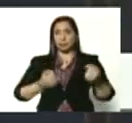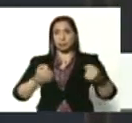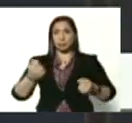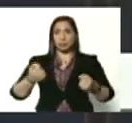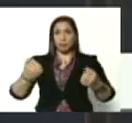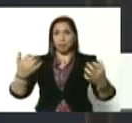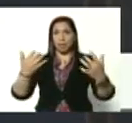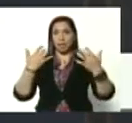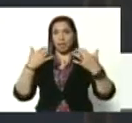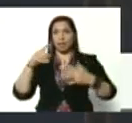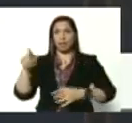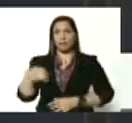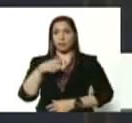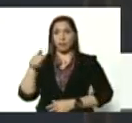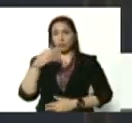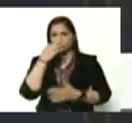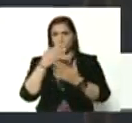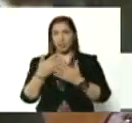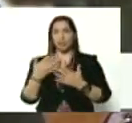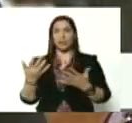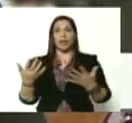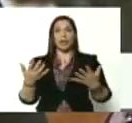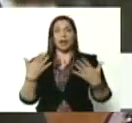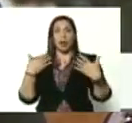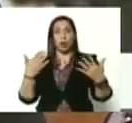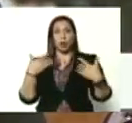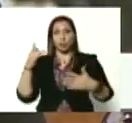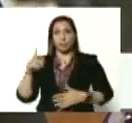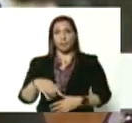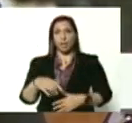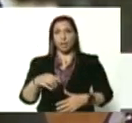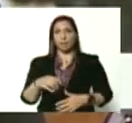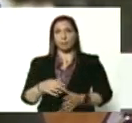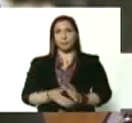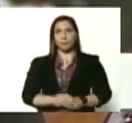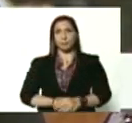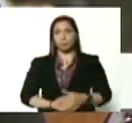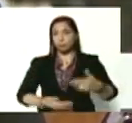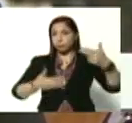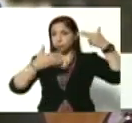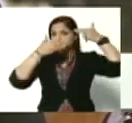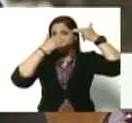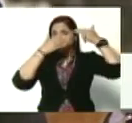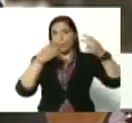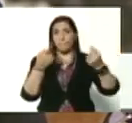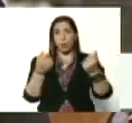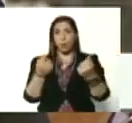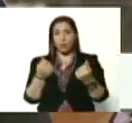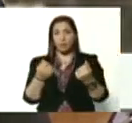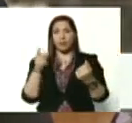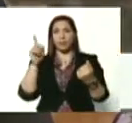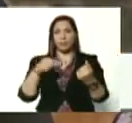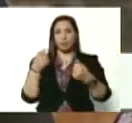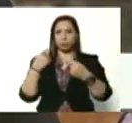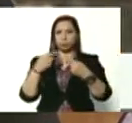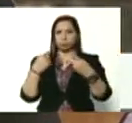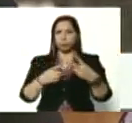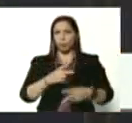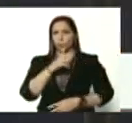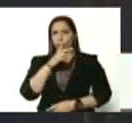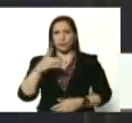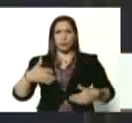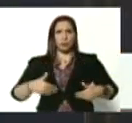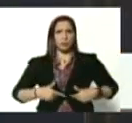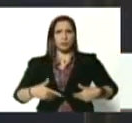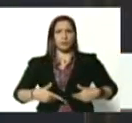aire o el ventilador frente al calor quemante el secuestro del bolívar monetario y tantas otras calamidades sufridas